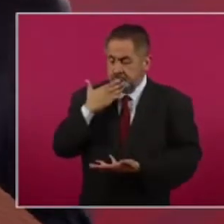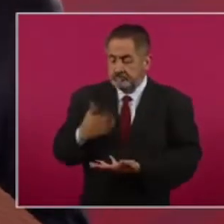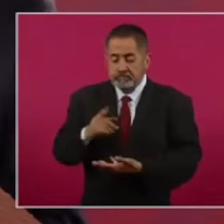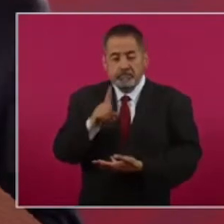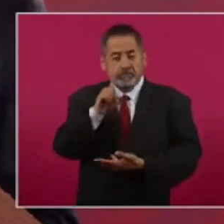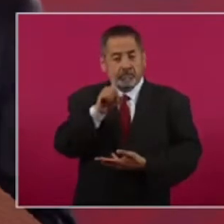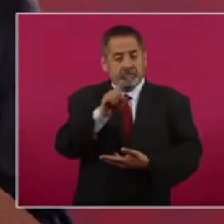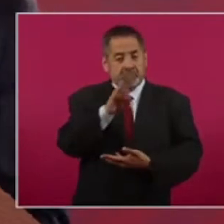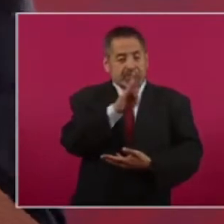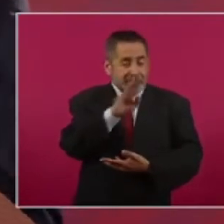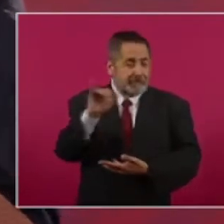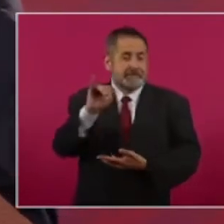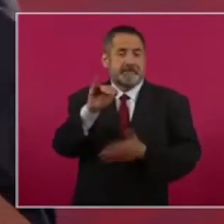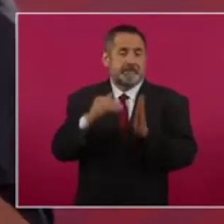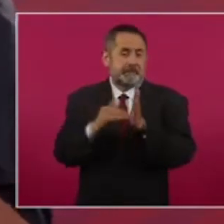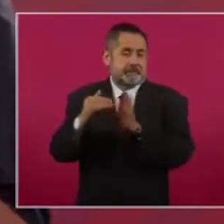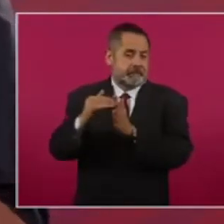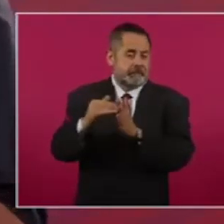$1 billón.